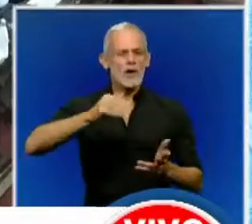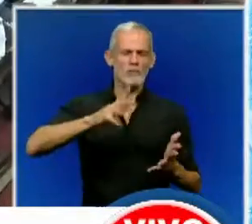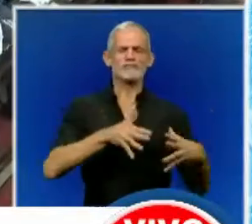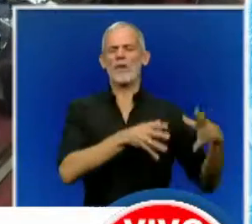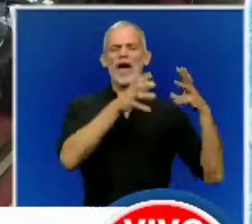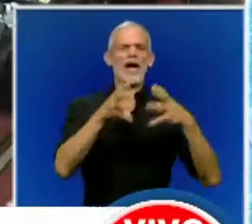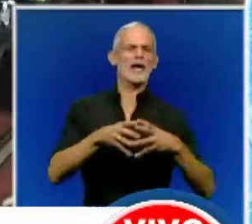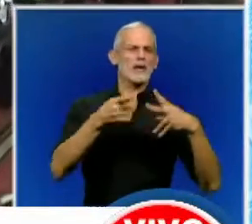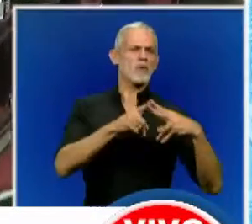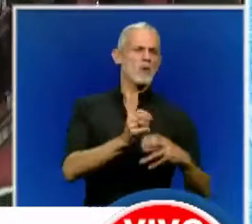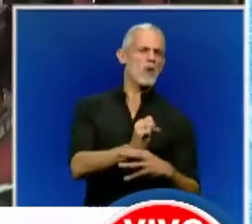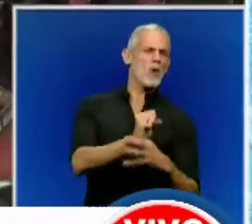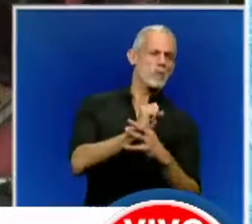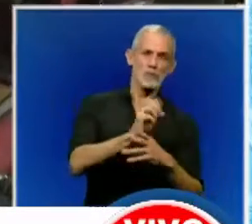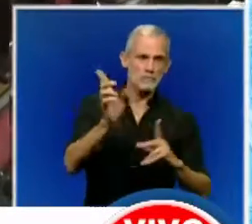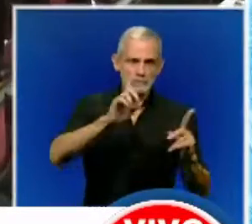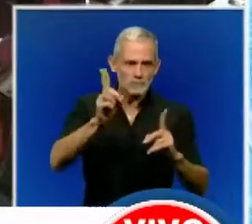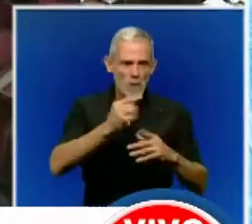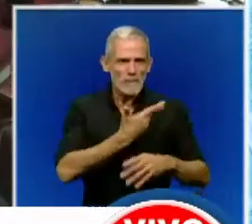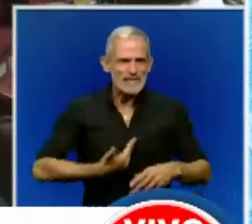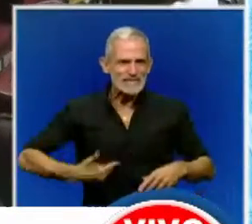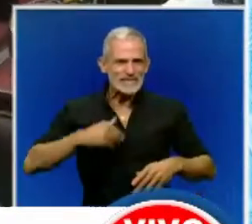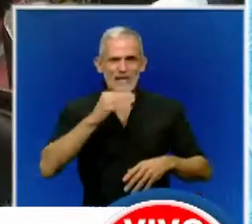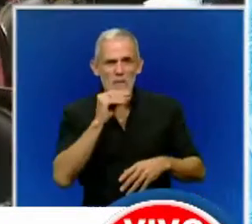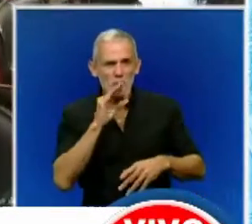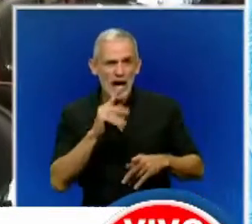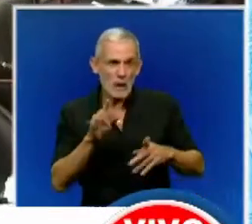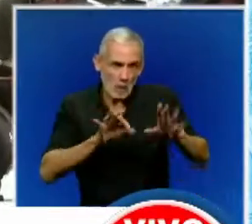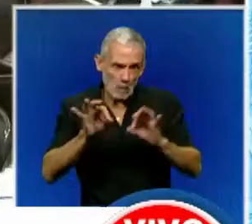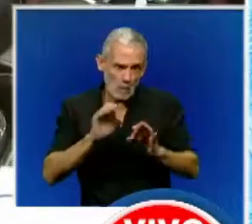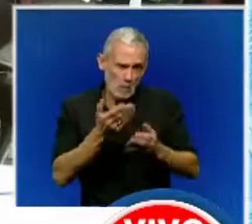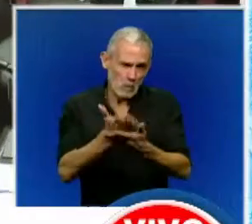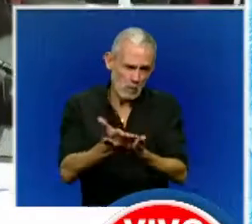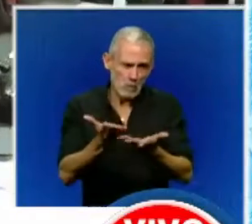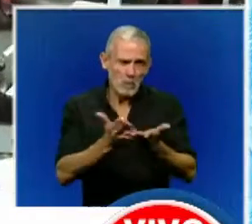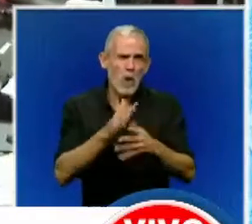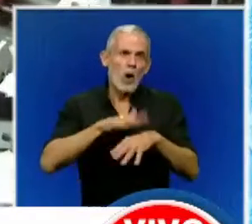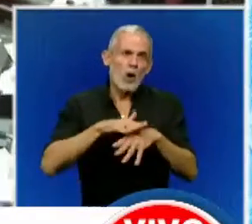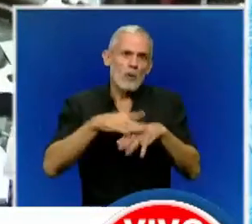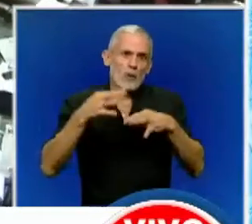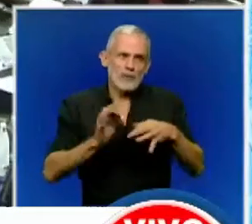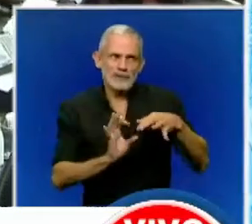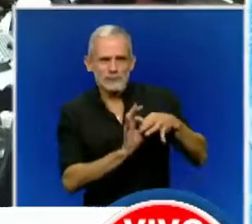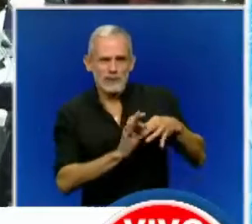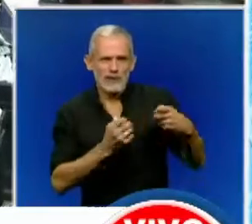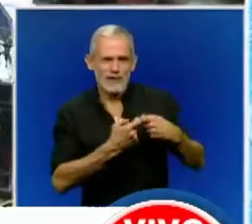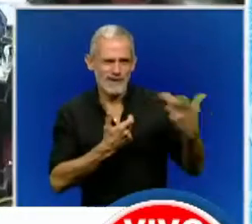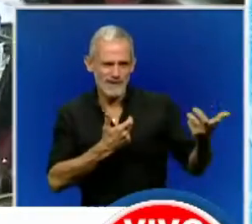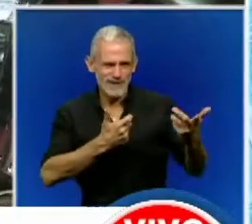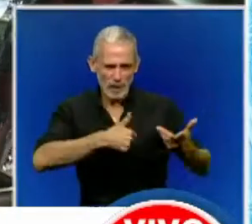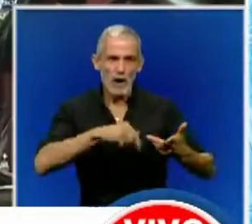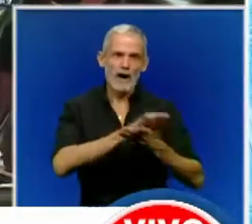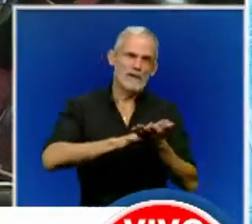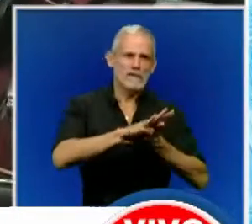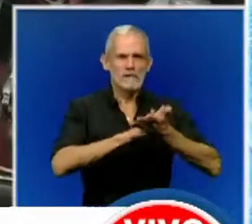equipos técnicos que dijo, el presidente de la Cámara presentó un proyecto en función de un compromiso que tenía, que apuntaba a